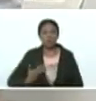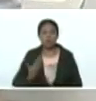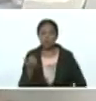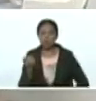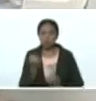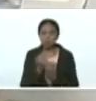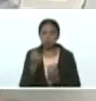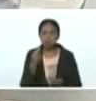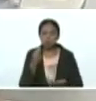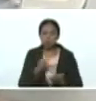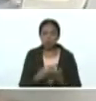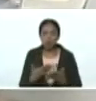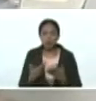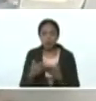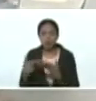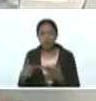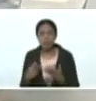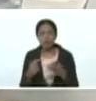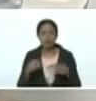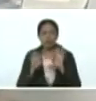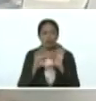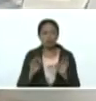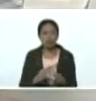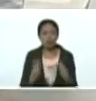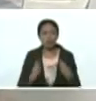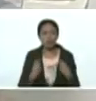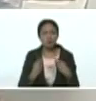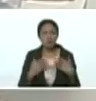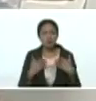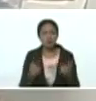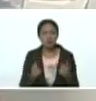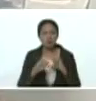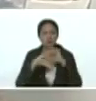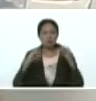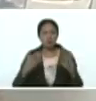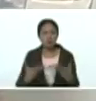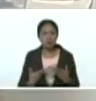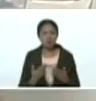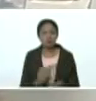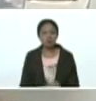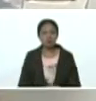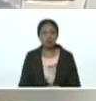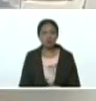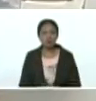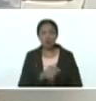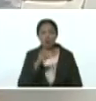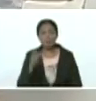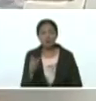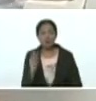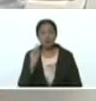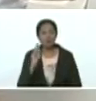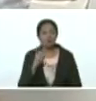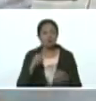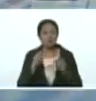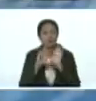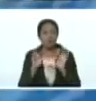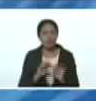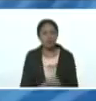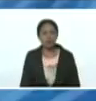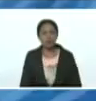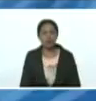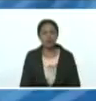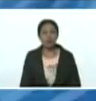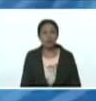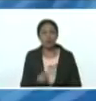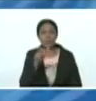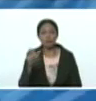sea un granito, de vida, de salud, de felicidad, a la gente que lo necesita, a la gente de